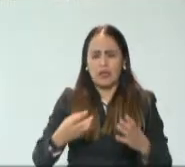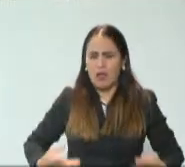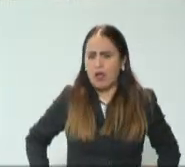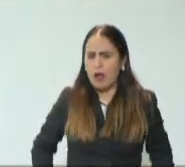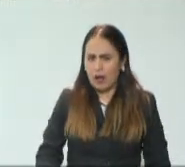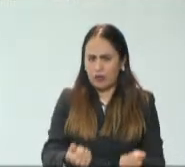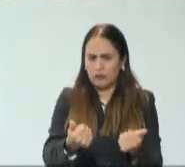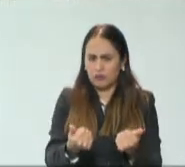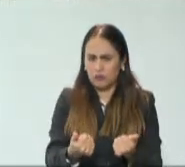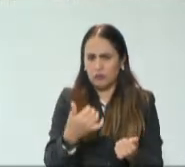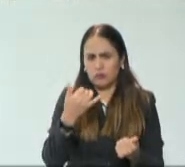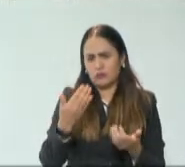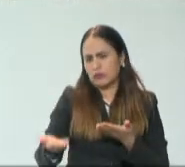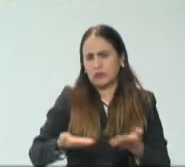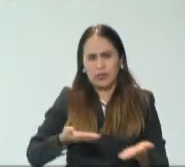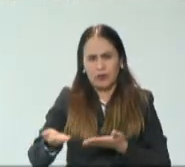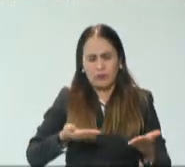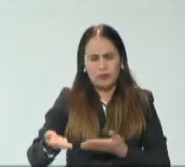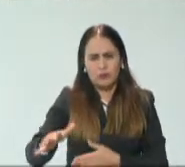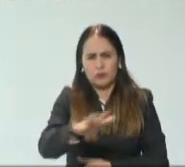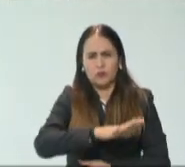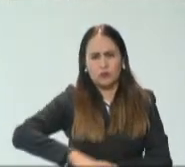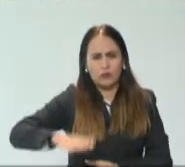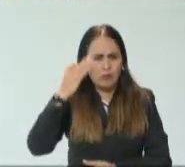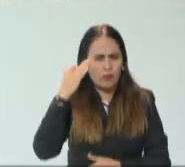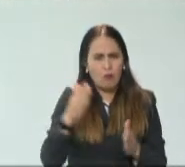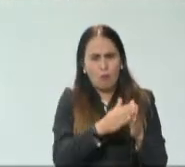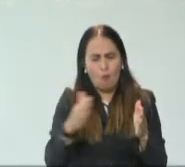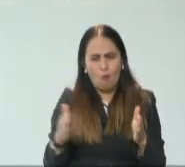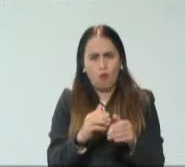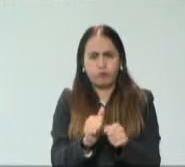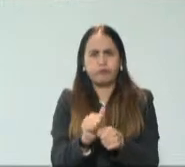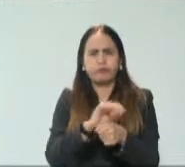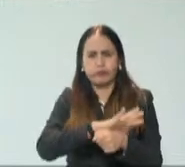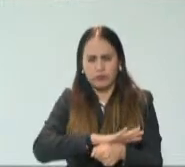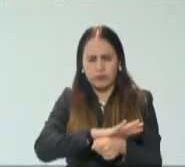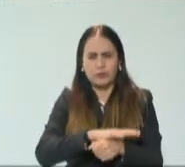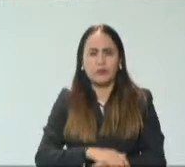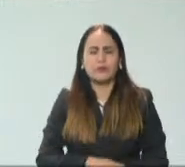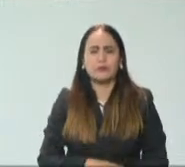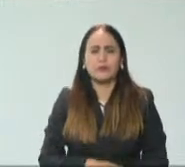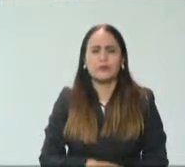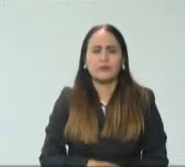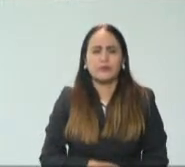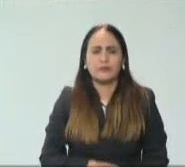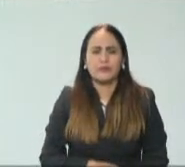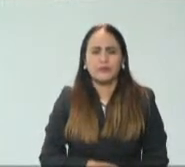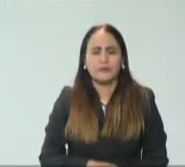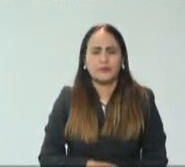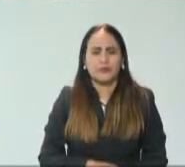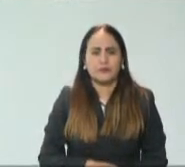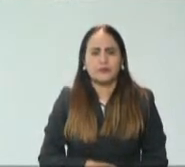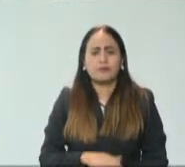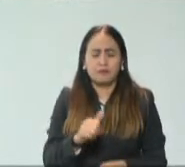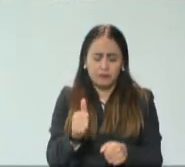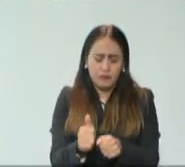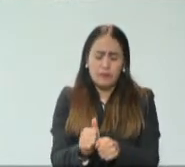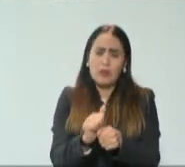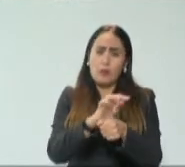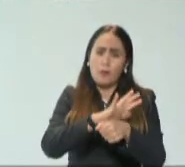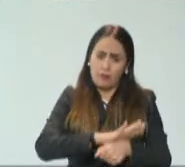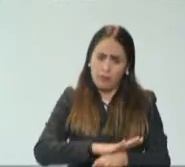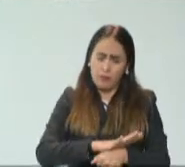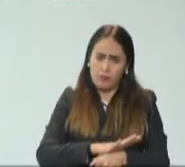servicios eh generales durante la la pandemia y y comento esto porque la pandemia nos tomó a